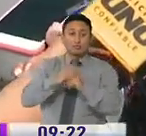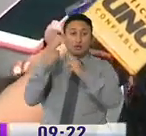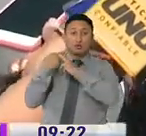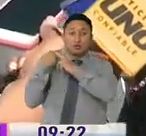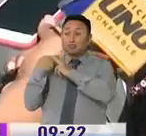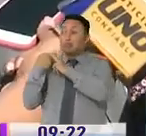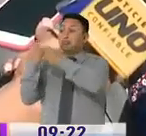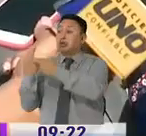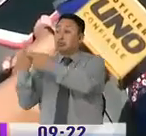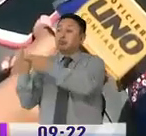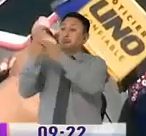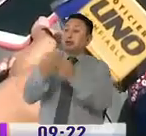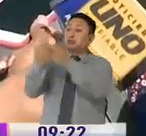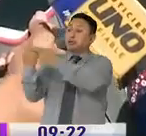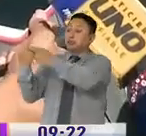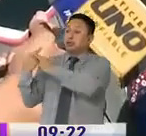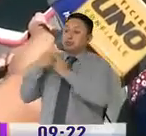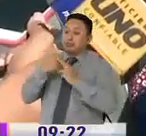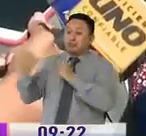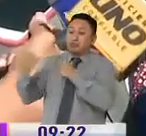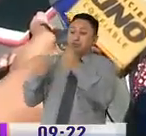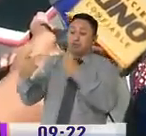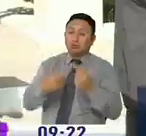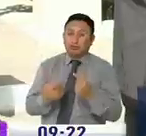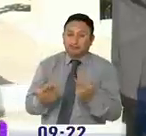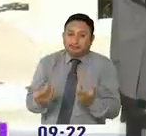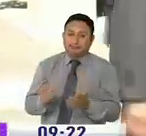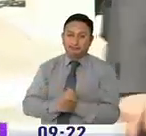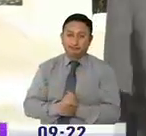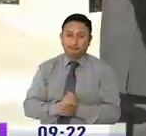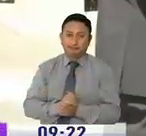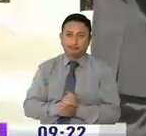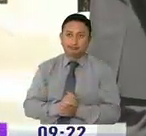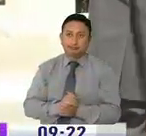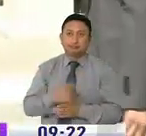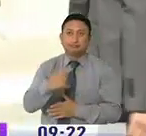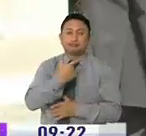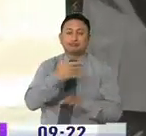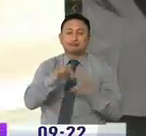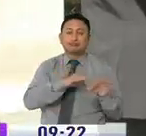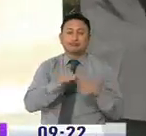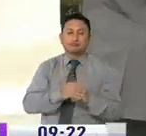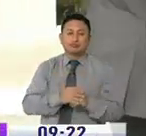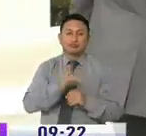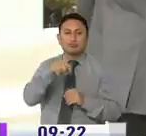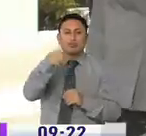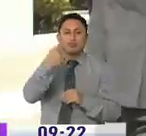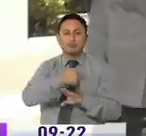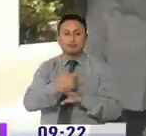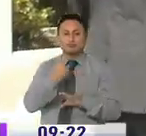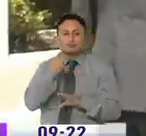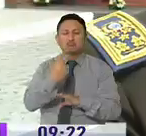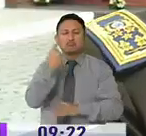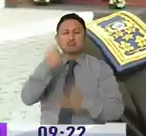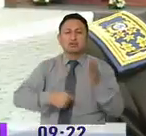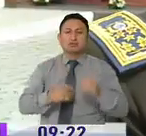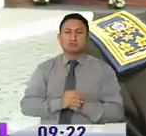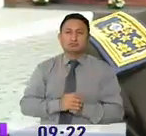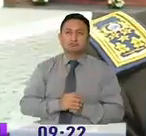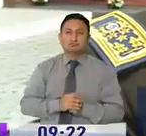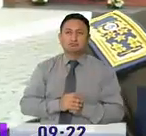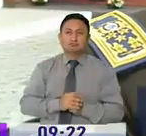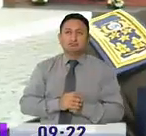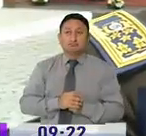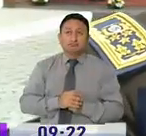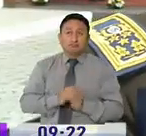responsabilidad de arriba hacia abajo y de abajo hacia arriba. Bolaños adelantó en qué podría consistir su declaración. Teníamos nuestras